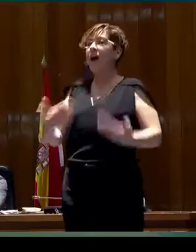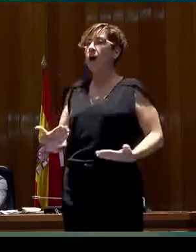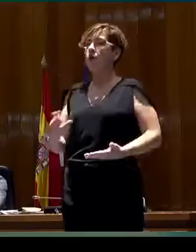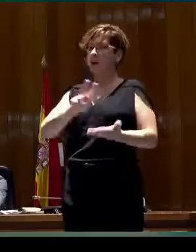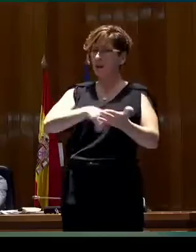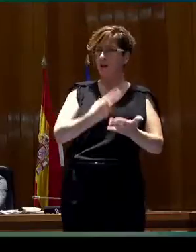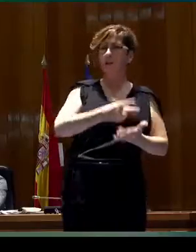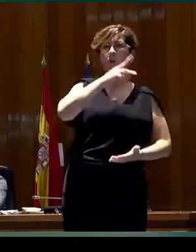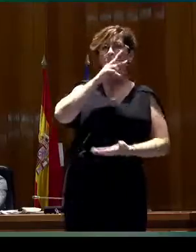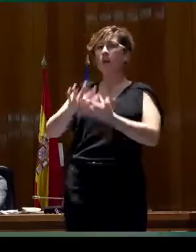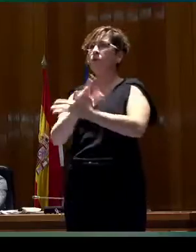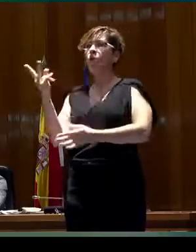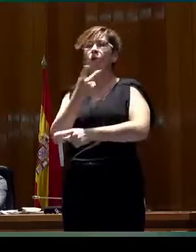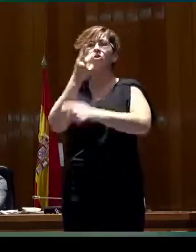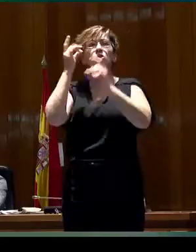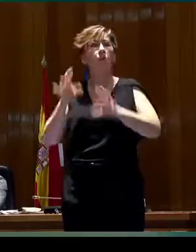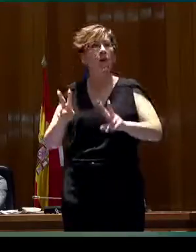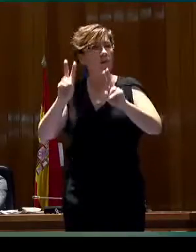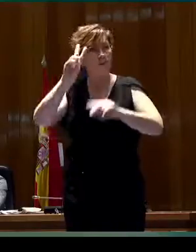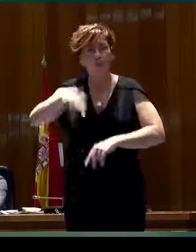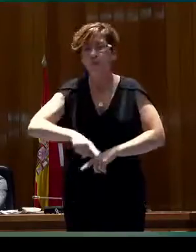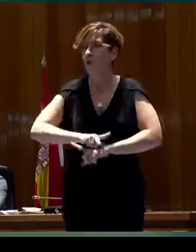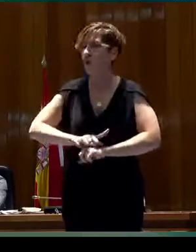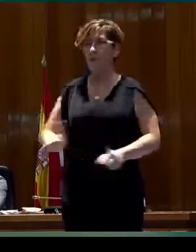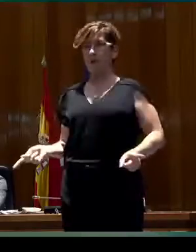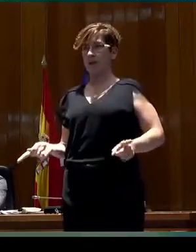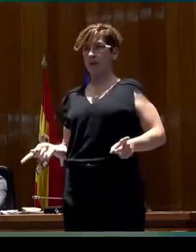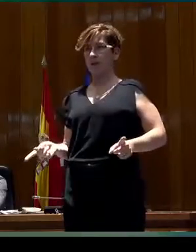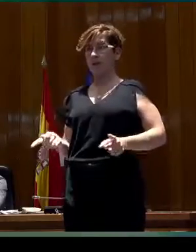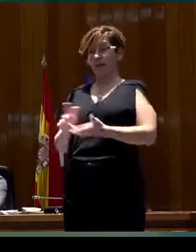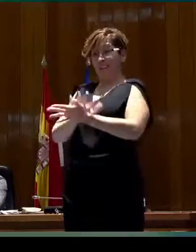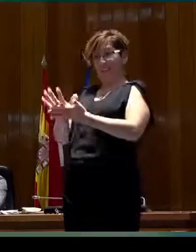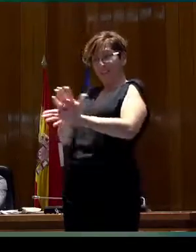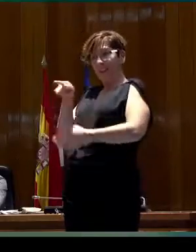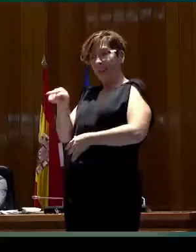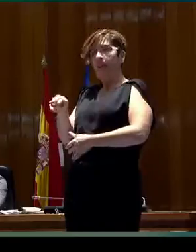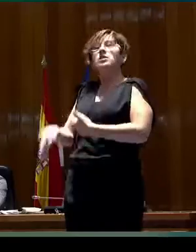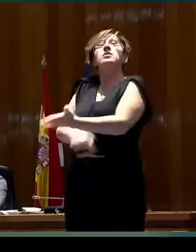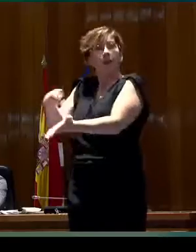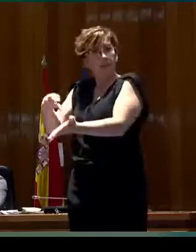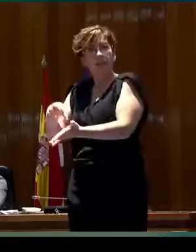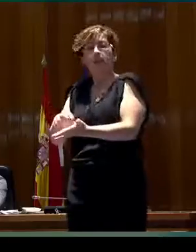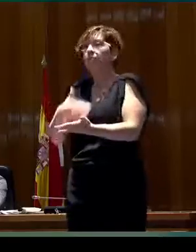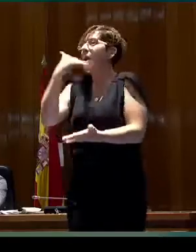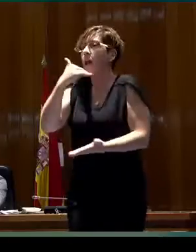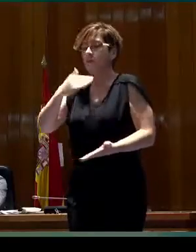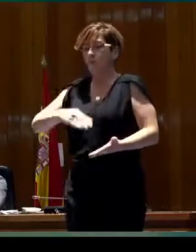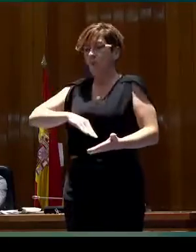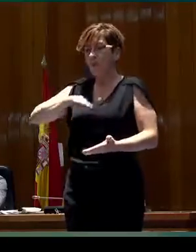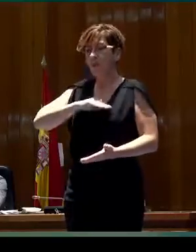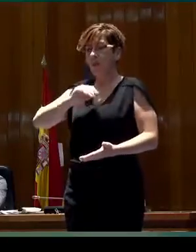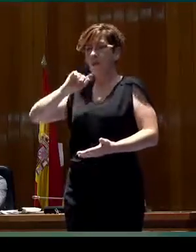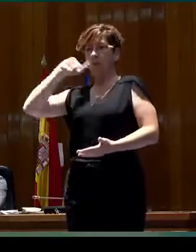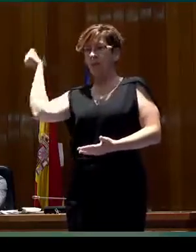intérpretes de lenguas orales. A los intérpretes de lengua de signos se les exigen algunas competencias, algunas destrezas, algunas características que no se le